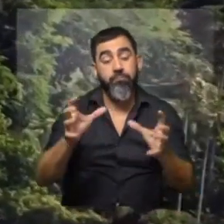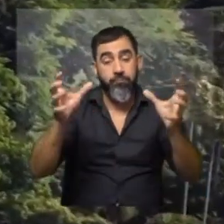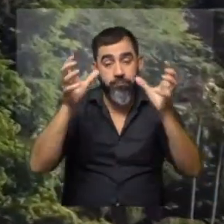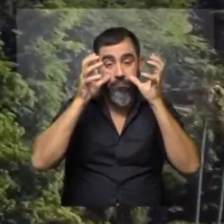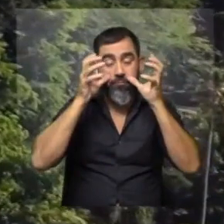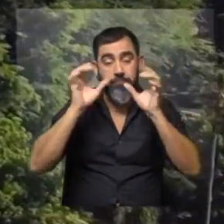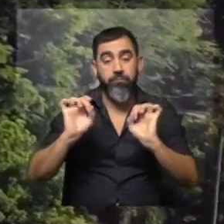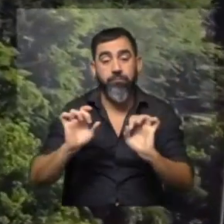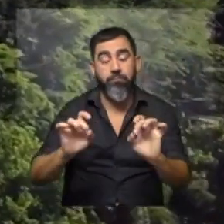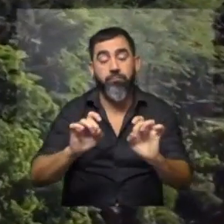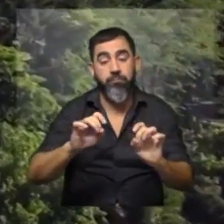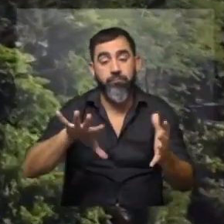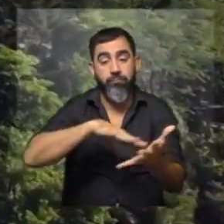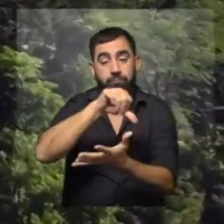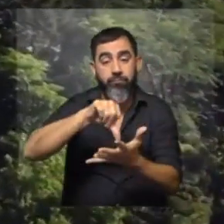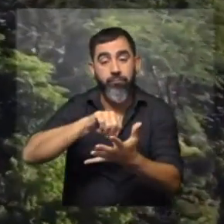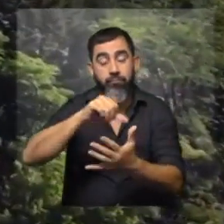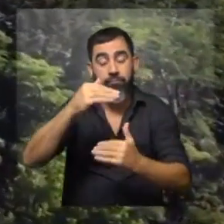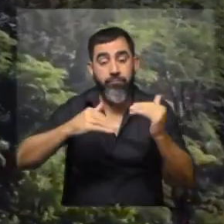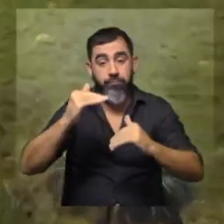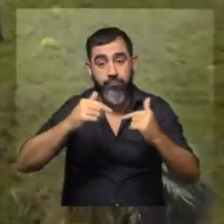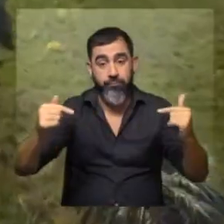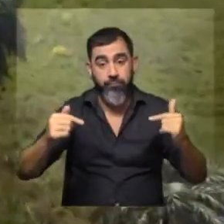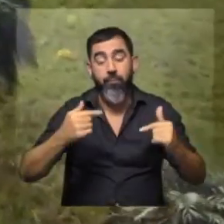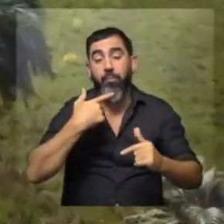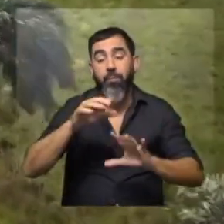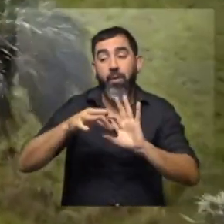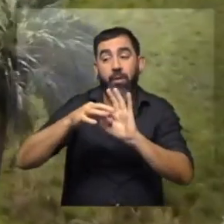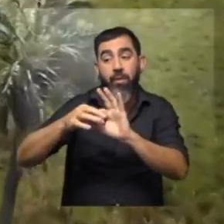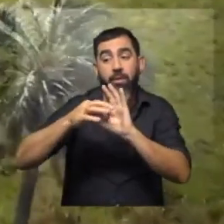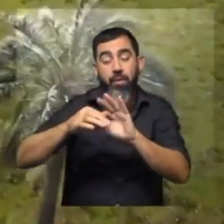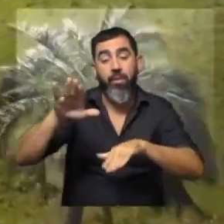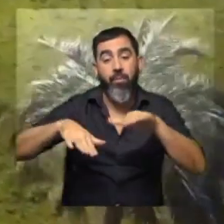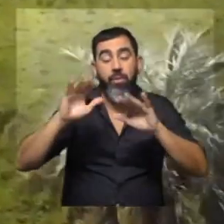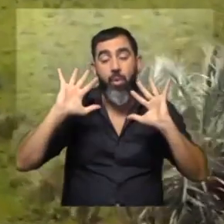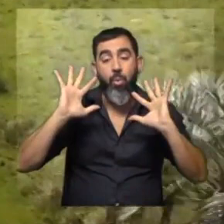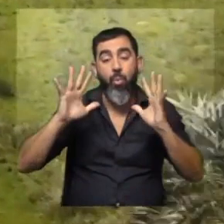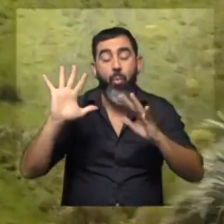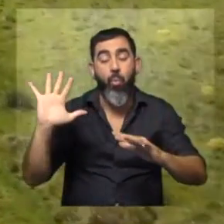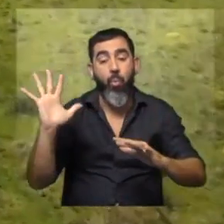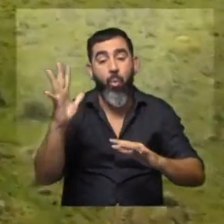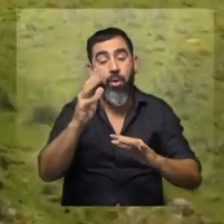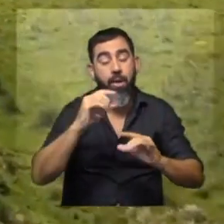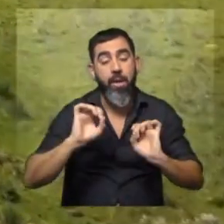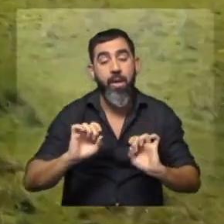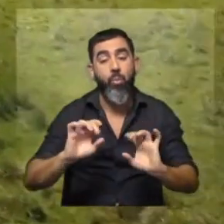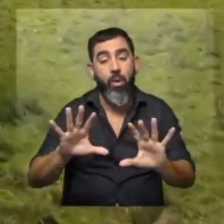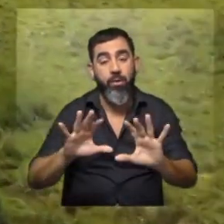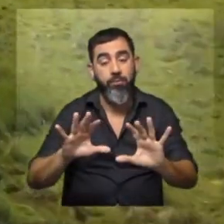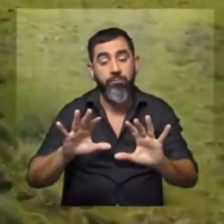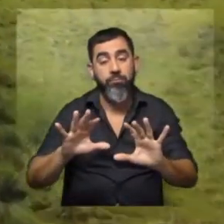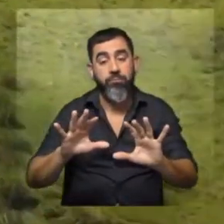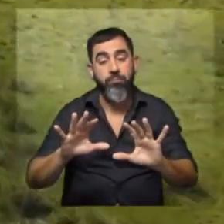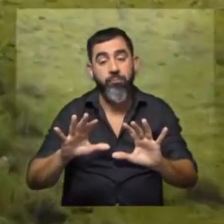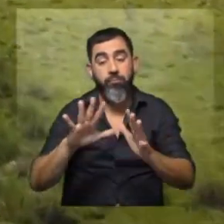la destrucción de hábitat. Muchos de nuestros murciélagos dependen de los bosques nativos o de los bosques en general